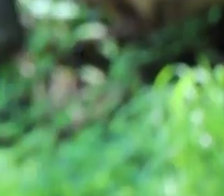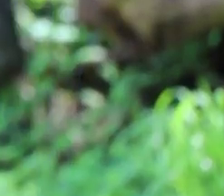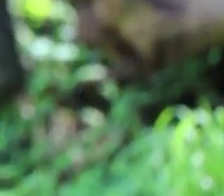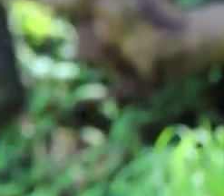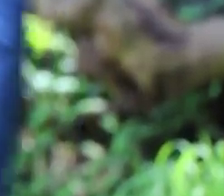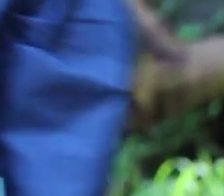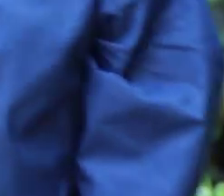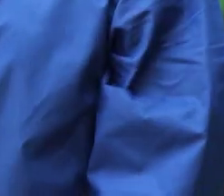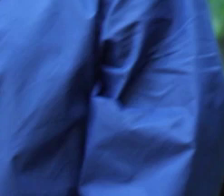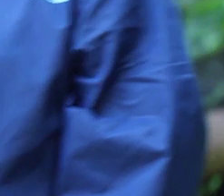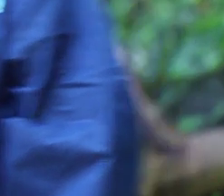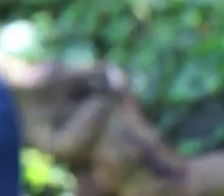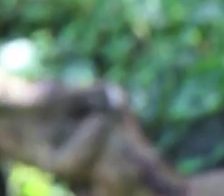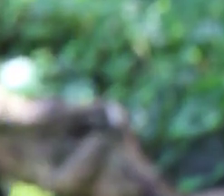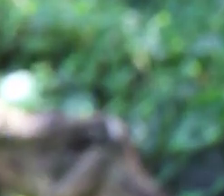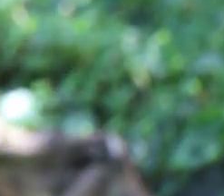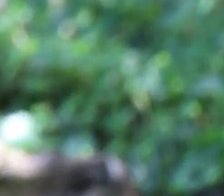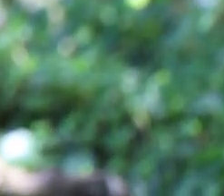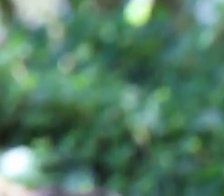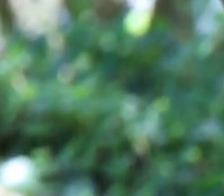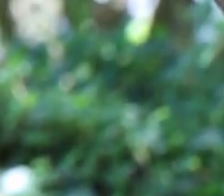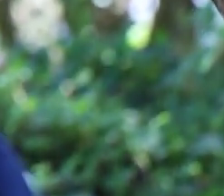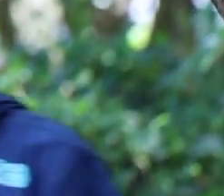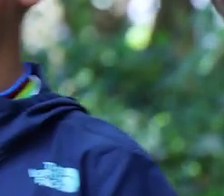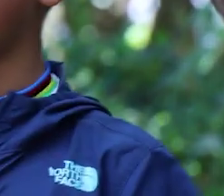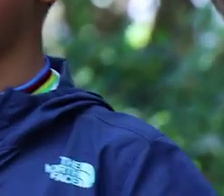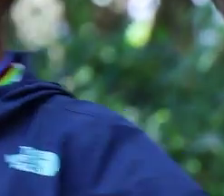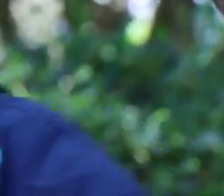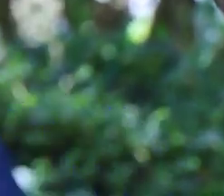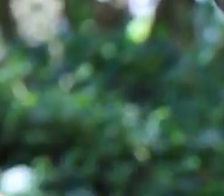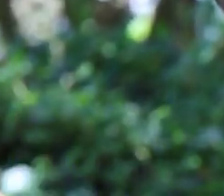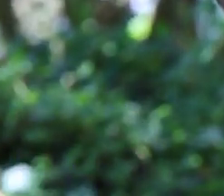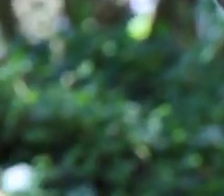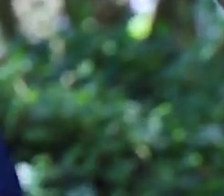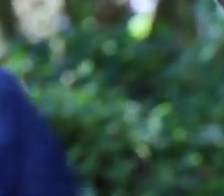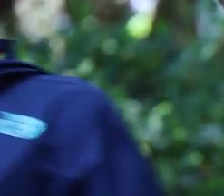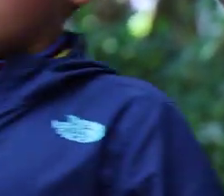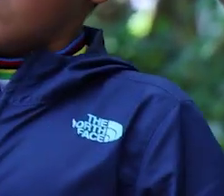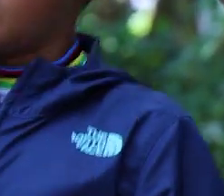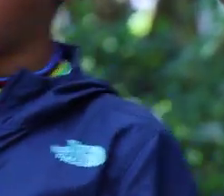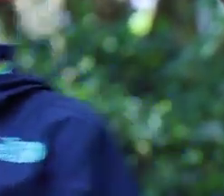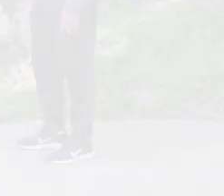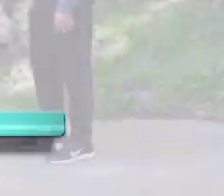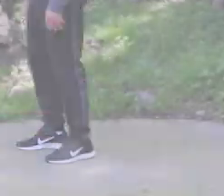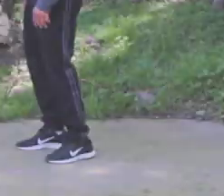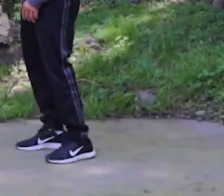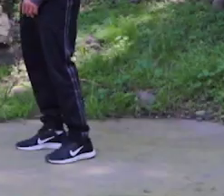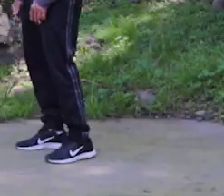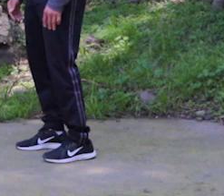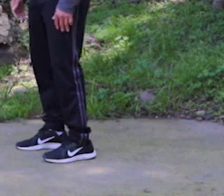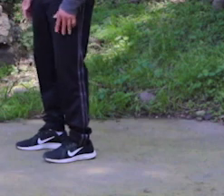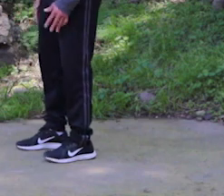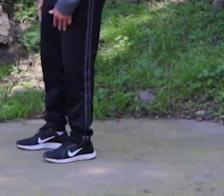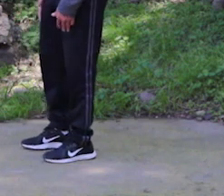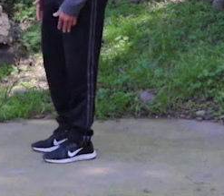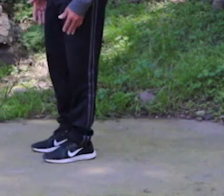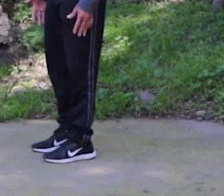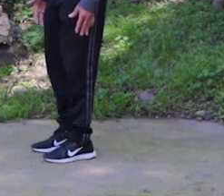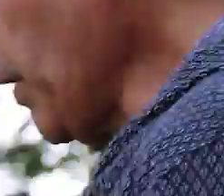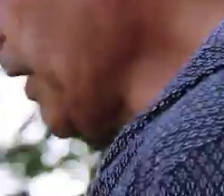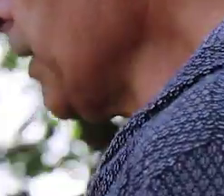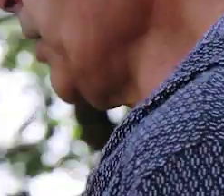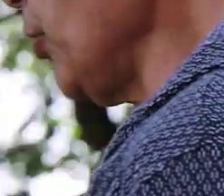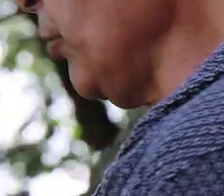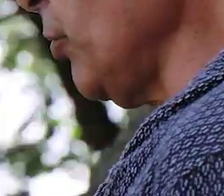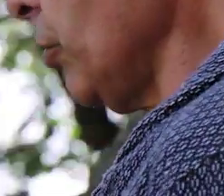piecitos, los pies, movemos los pies, nos relajamos, respiramos. Vamos a trabajar pantorrilla,